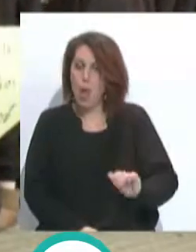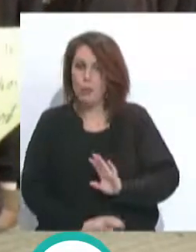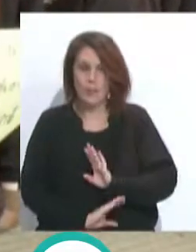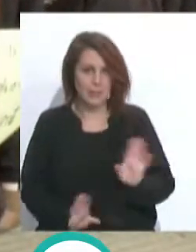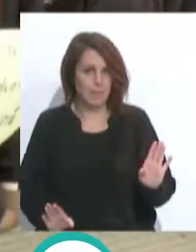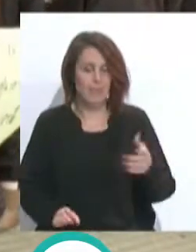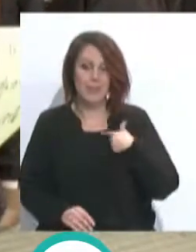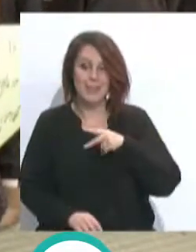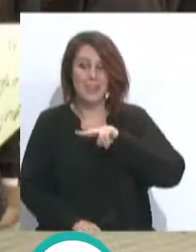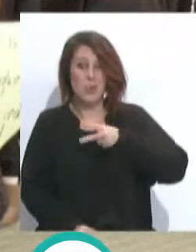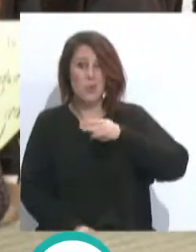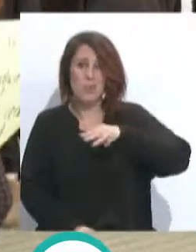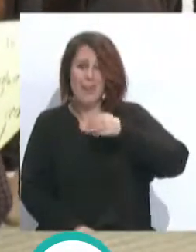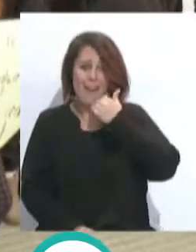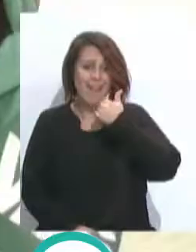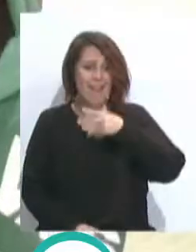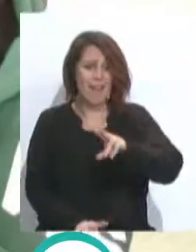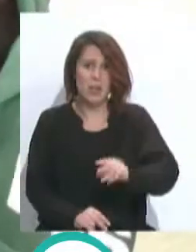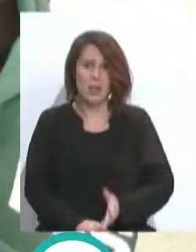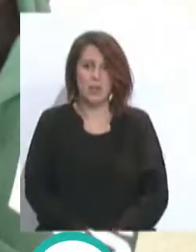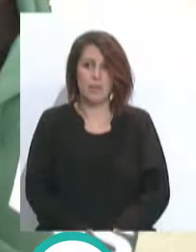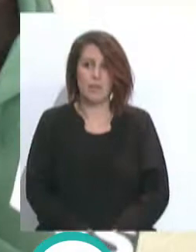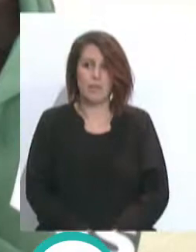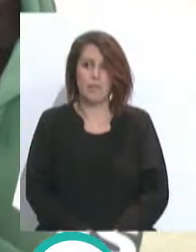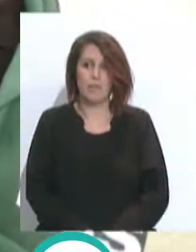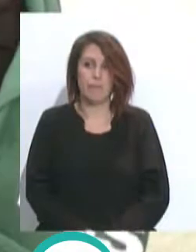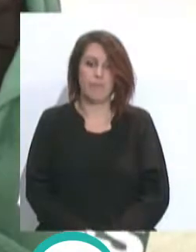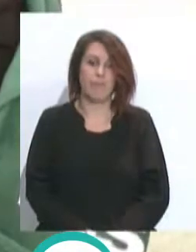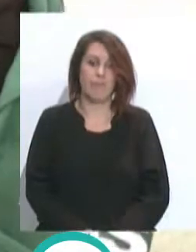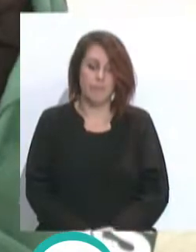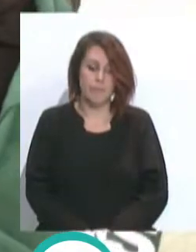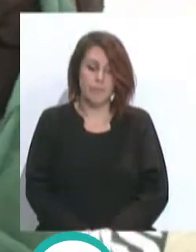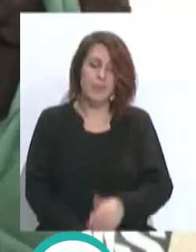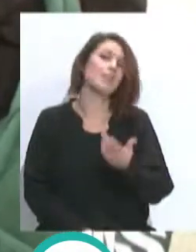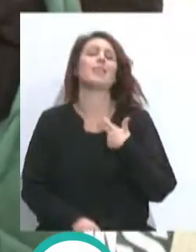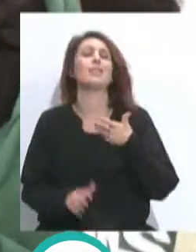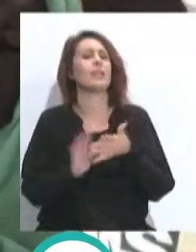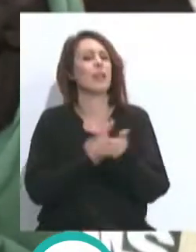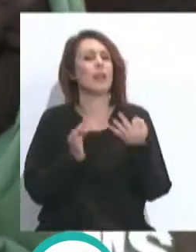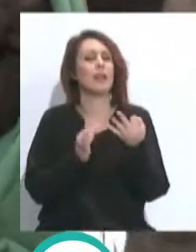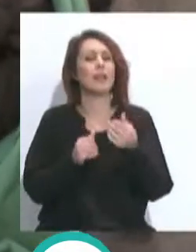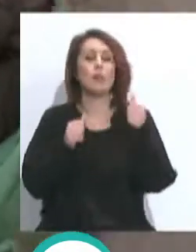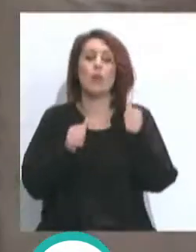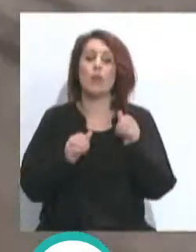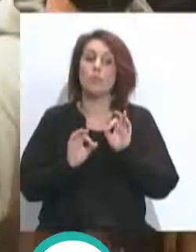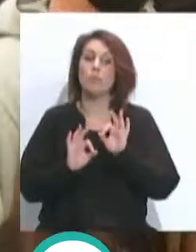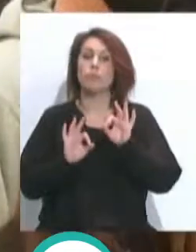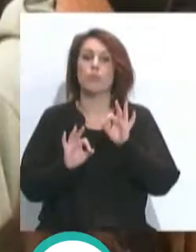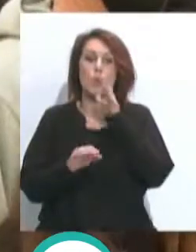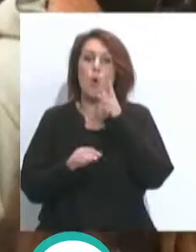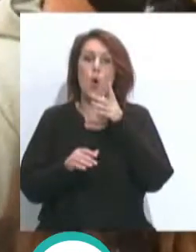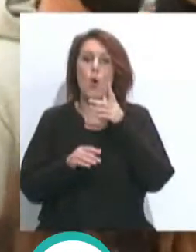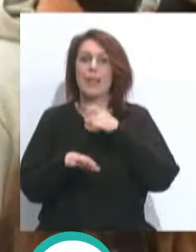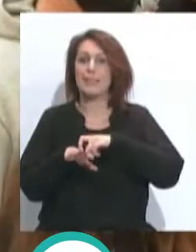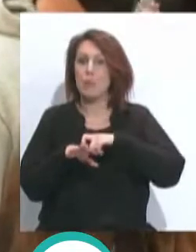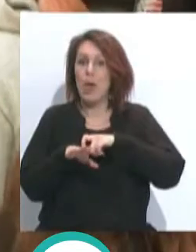casi vencido el segundo. ¿Qué origina? La titulación exclusiva por el sistema, por la modalidad